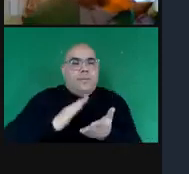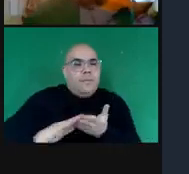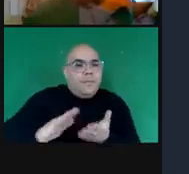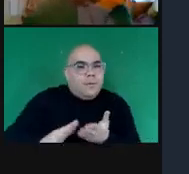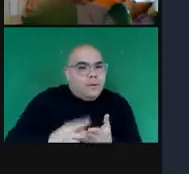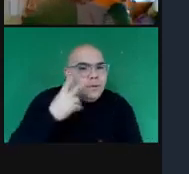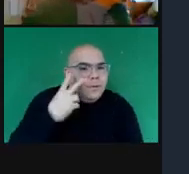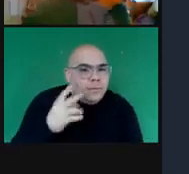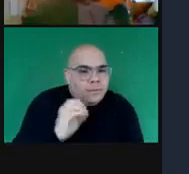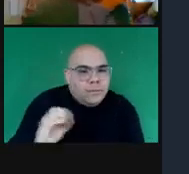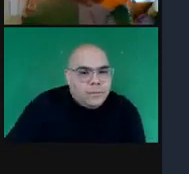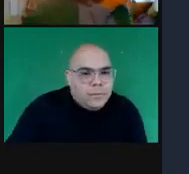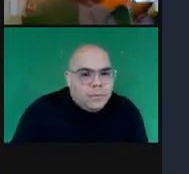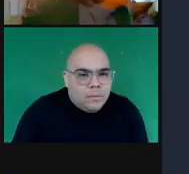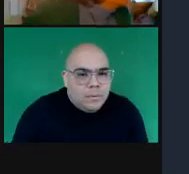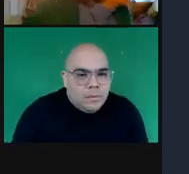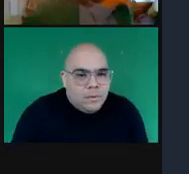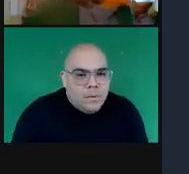veo bien,